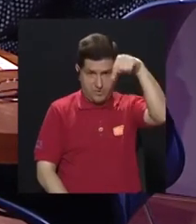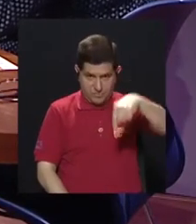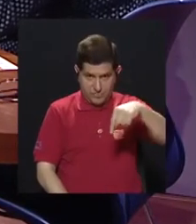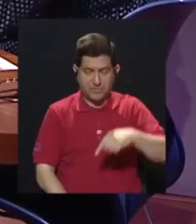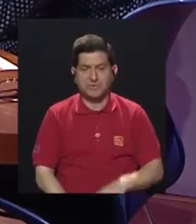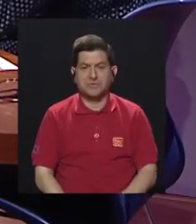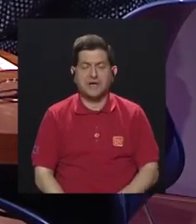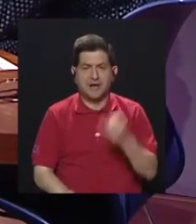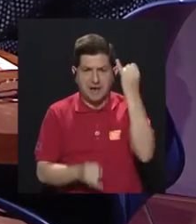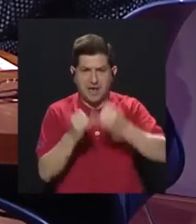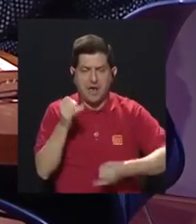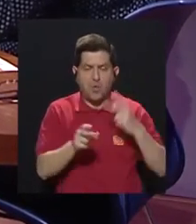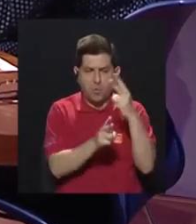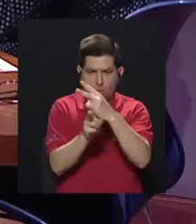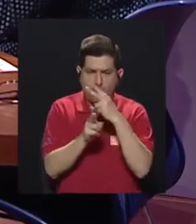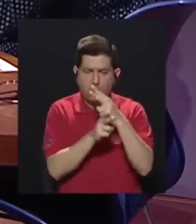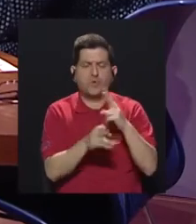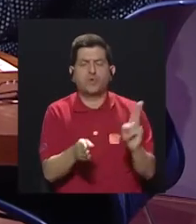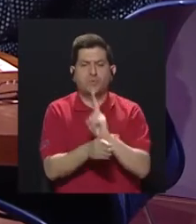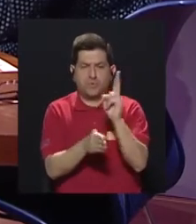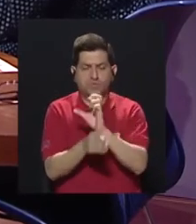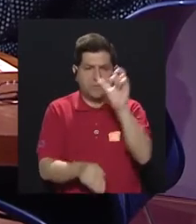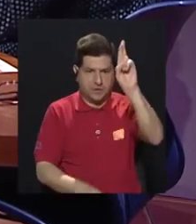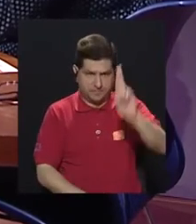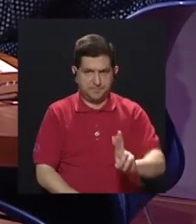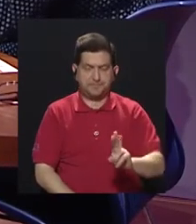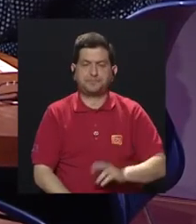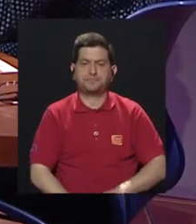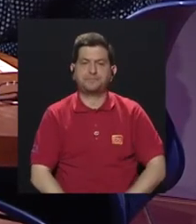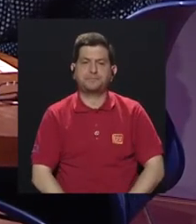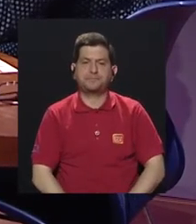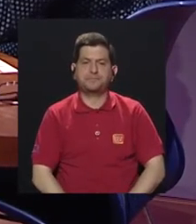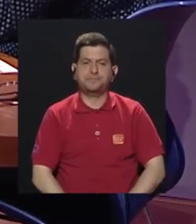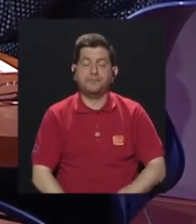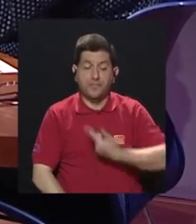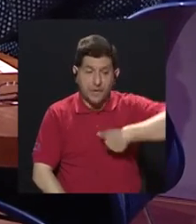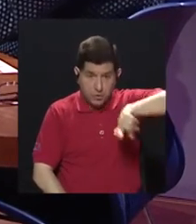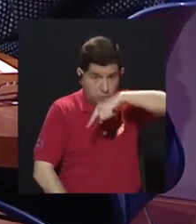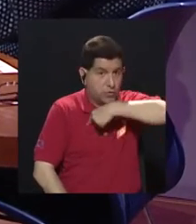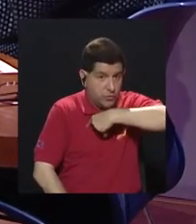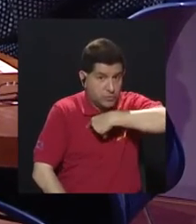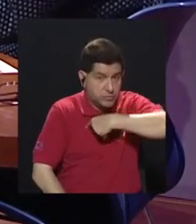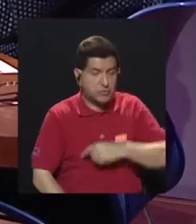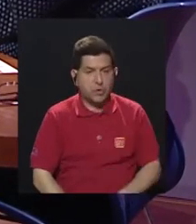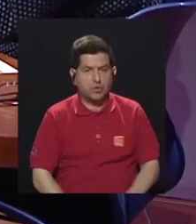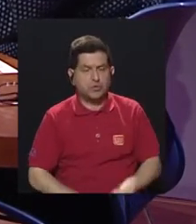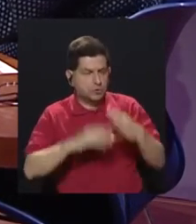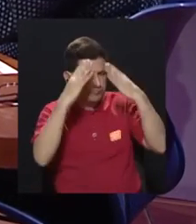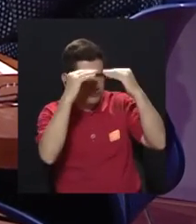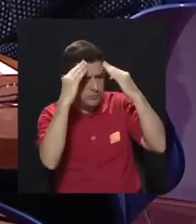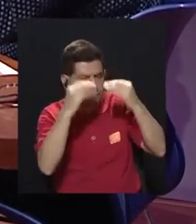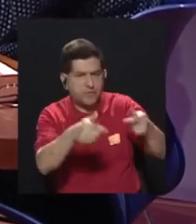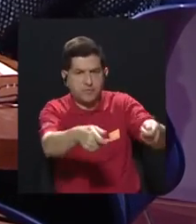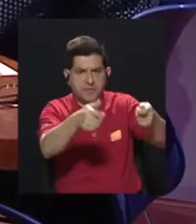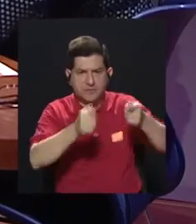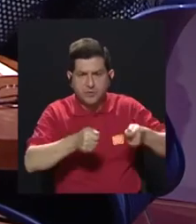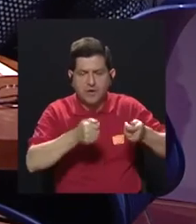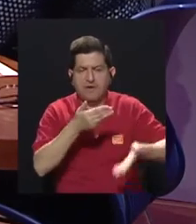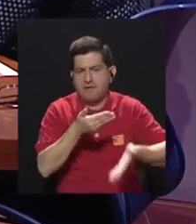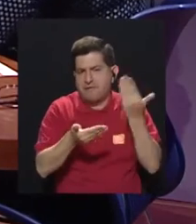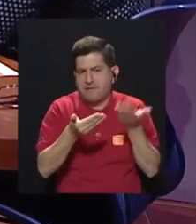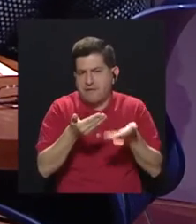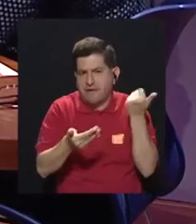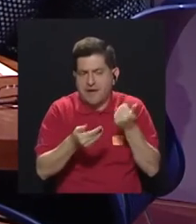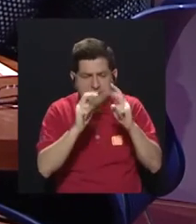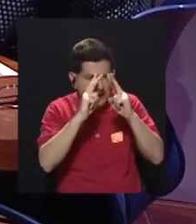en este último monitoreo aquí en costa rica cogíamos la nota informativa y prácticamente